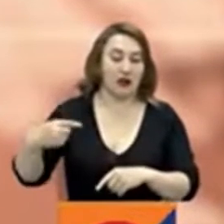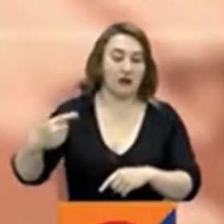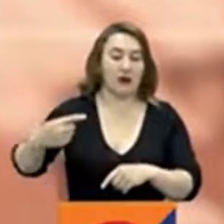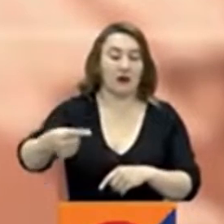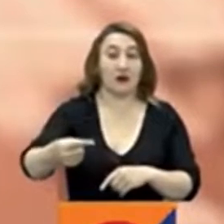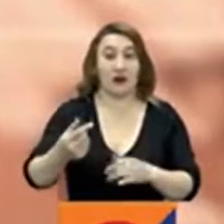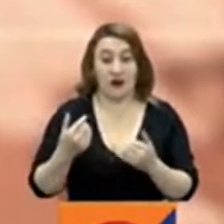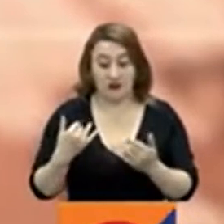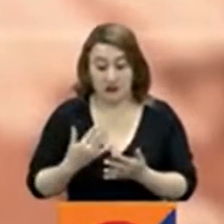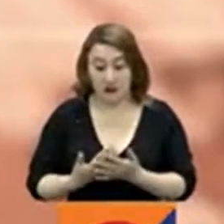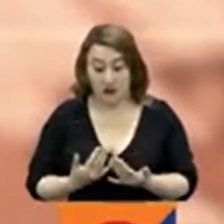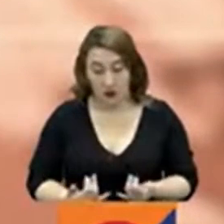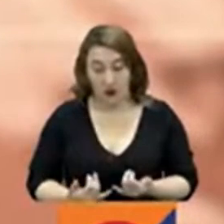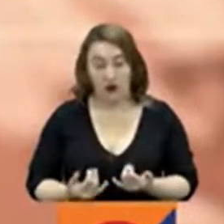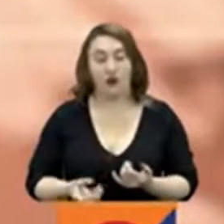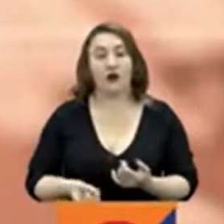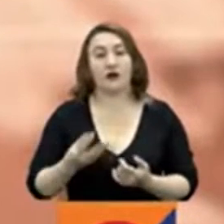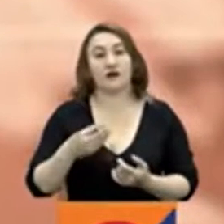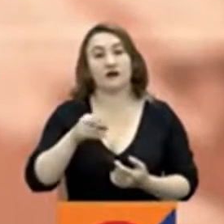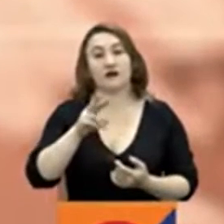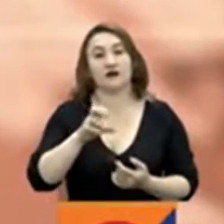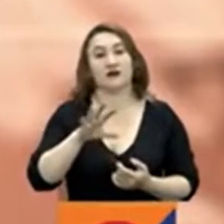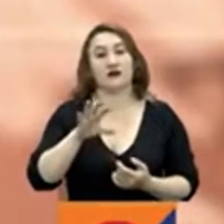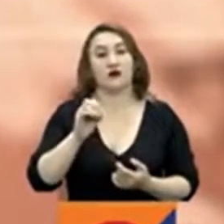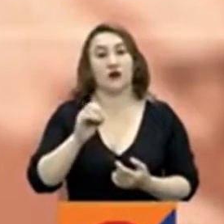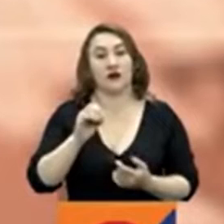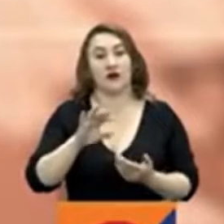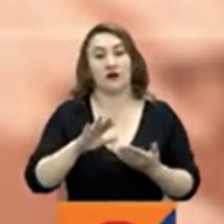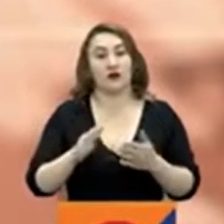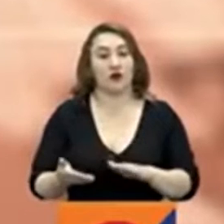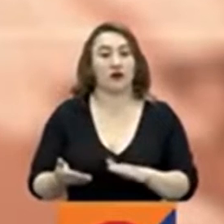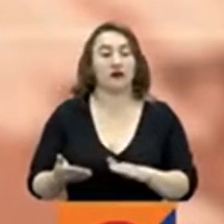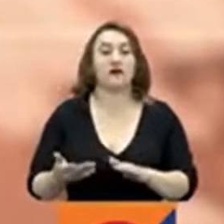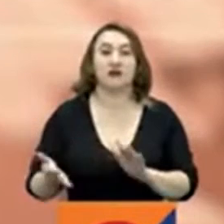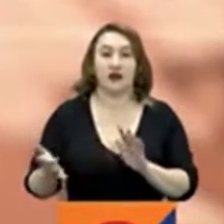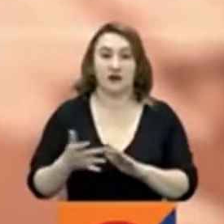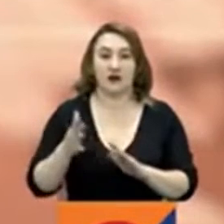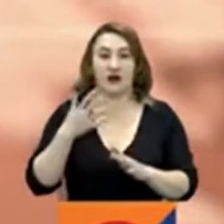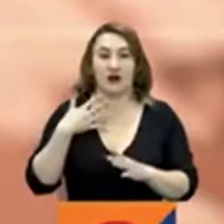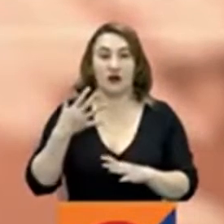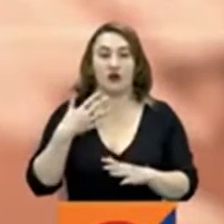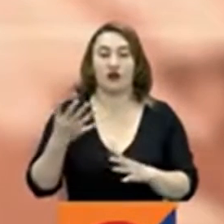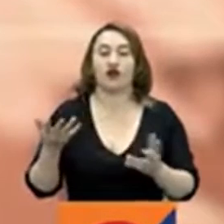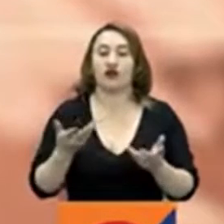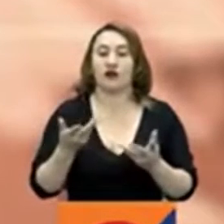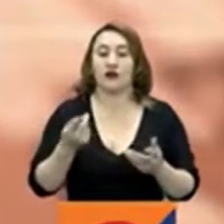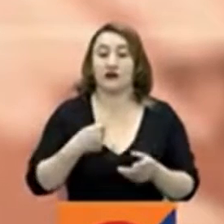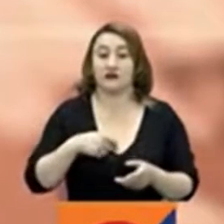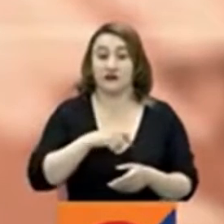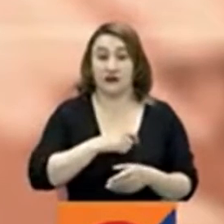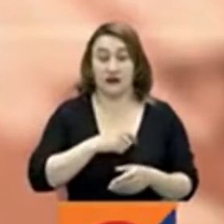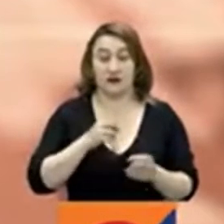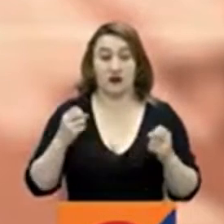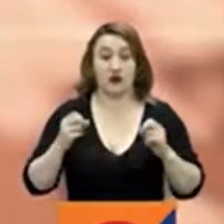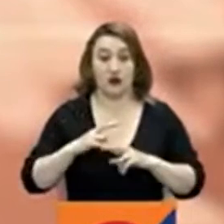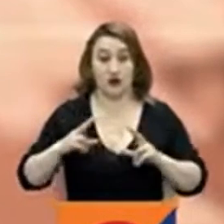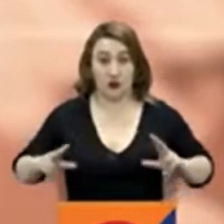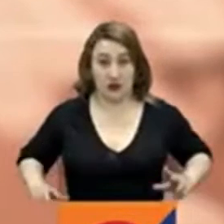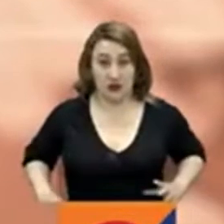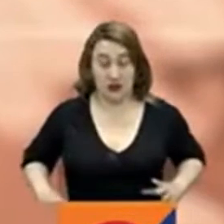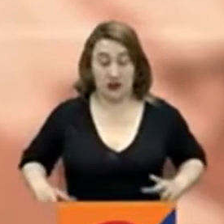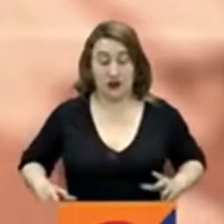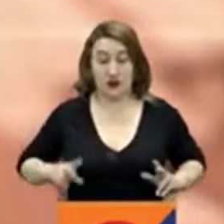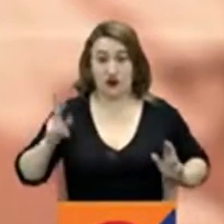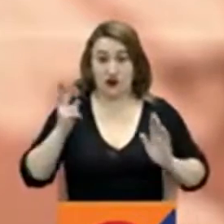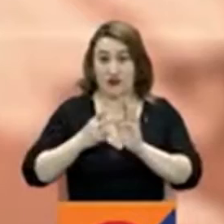se contabilizan al menos 750 muertes relacionadas con el calor solamente en España y Portugal. Desde 2013, Europa no